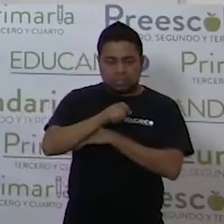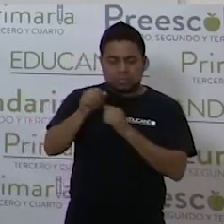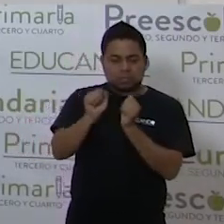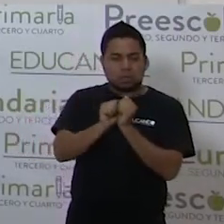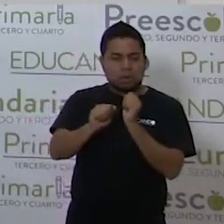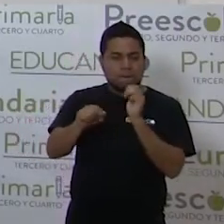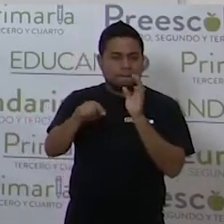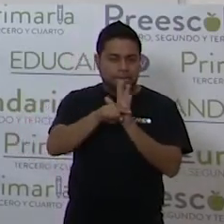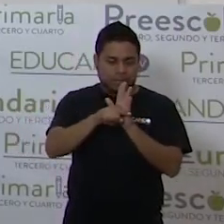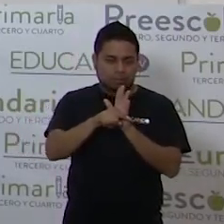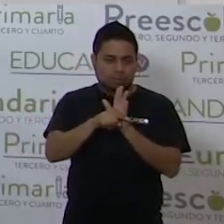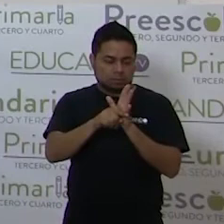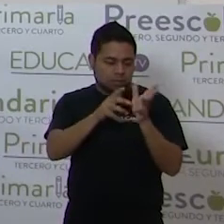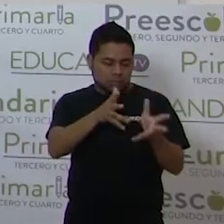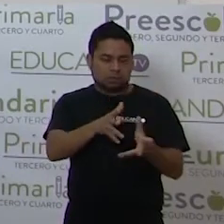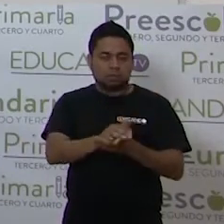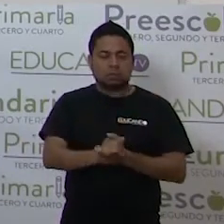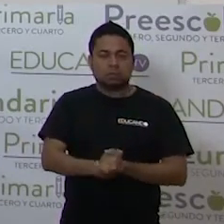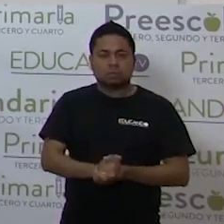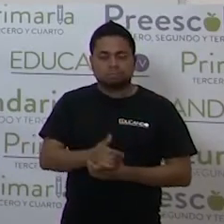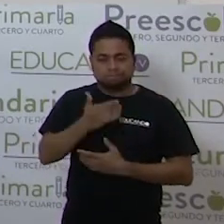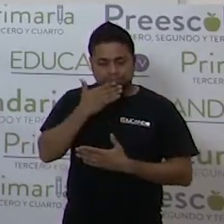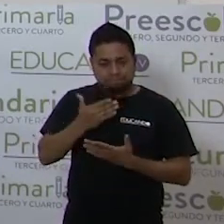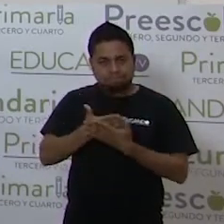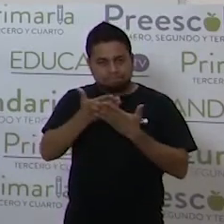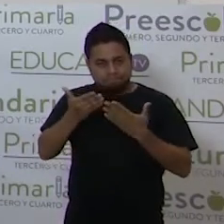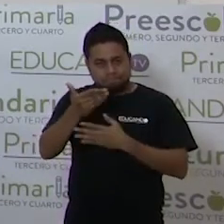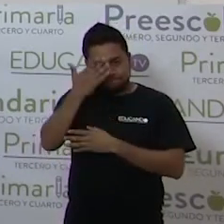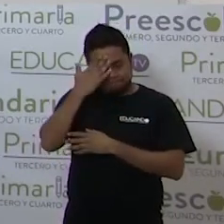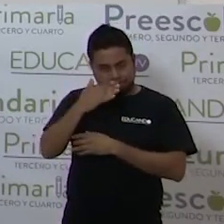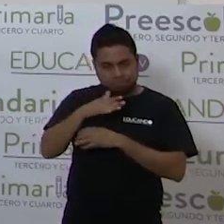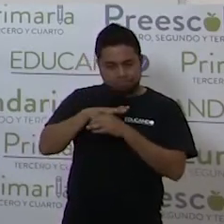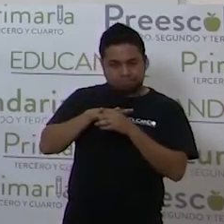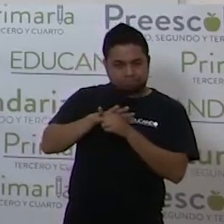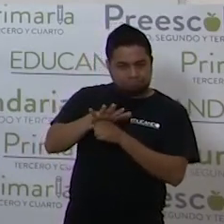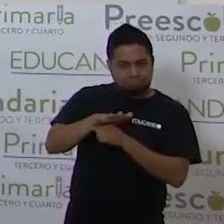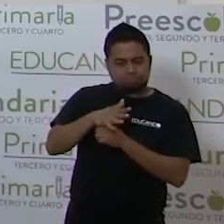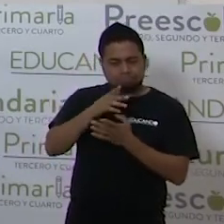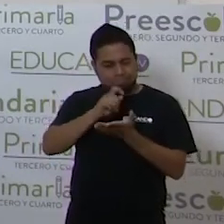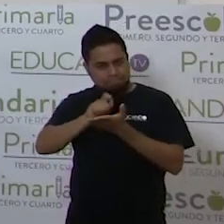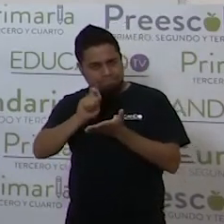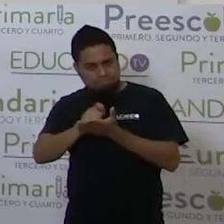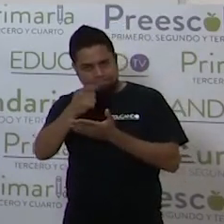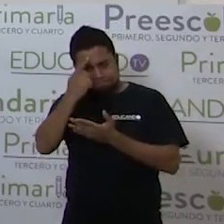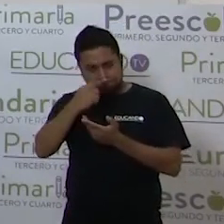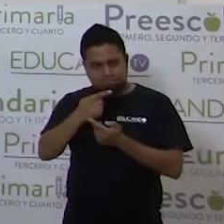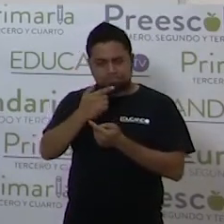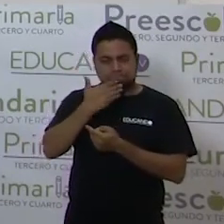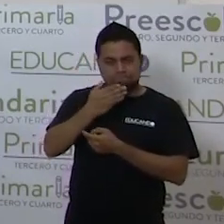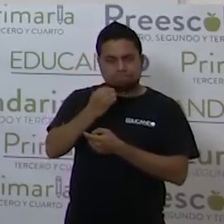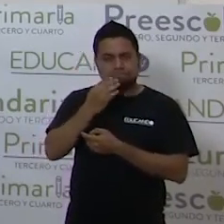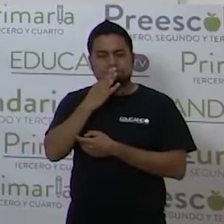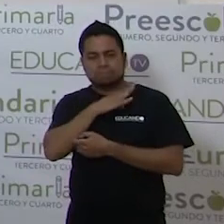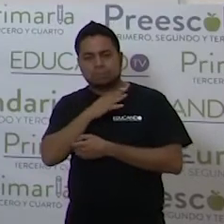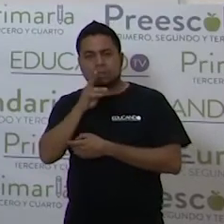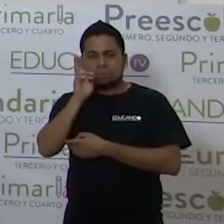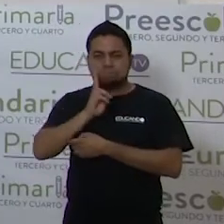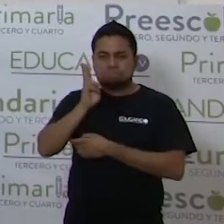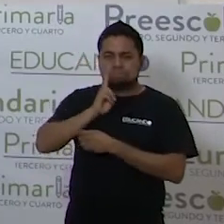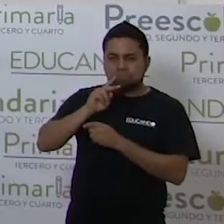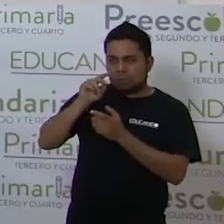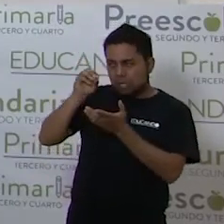y ahora qué vamos a hacer para saber si estamos en lo correcto vamos a sustituir y vamos a comprobar la igualdad